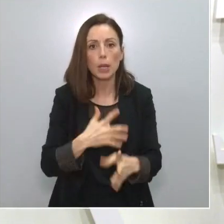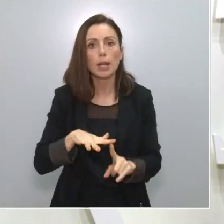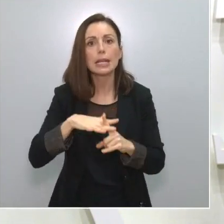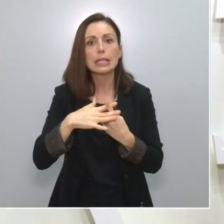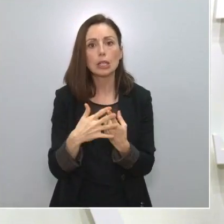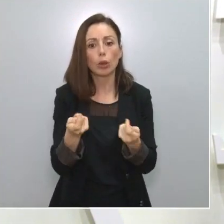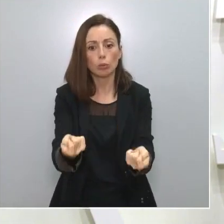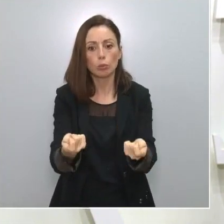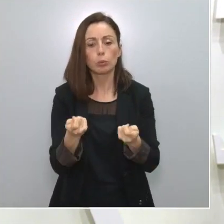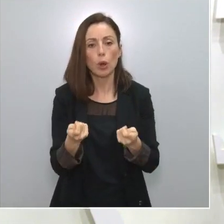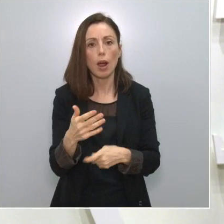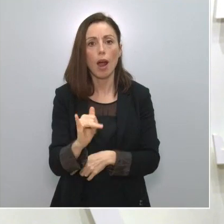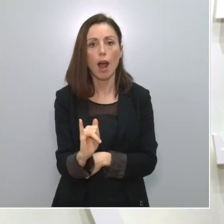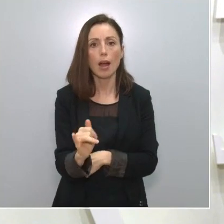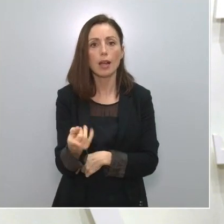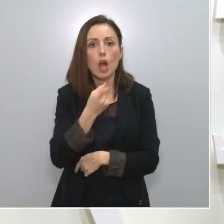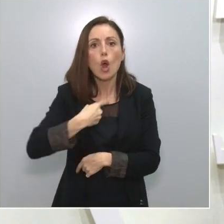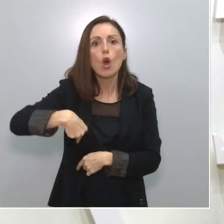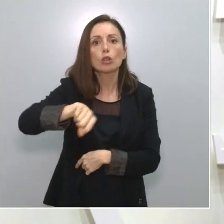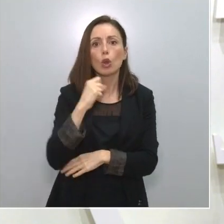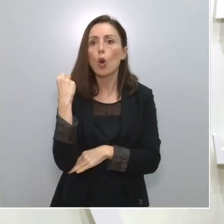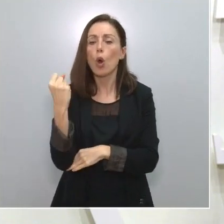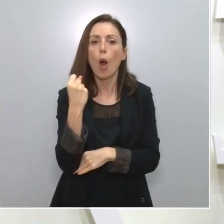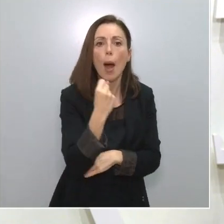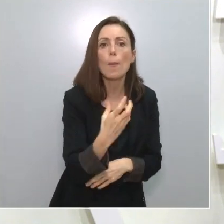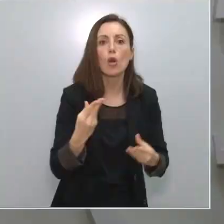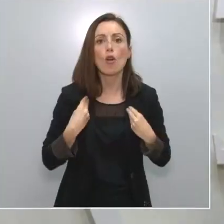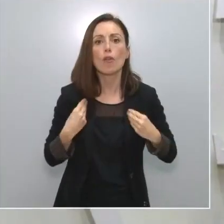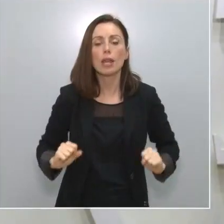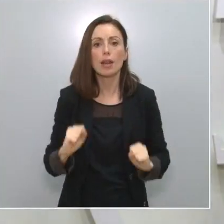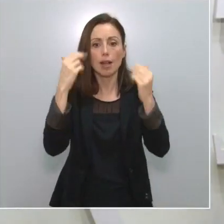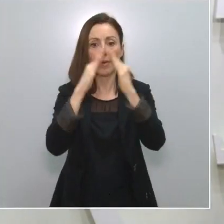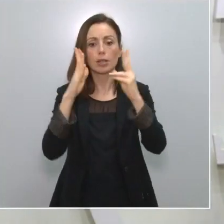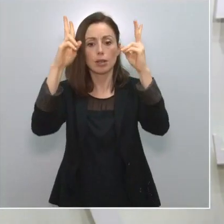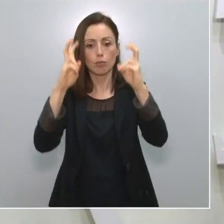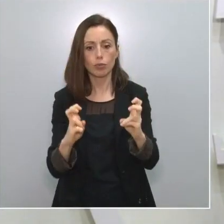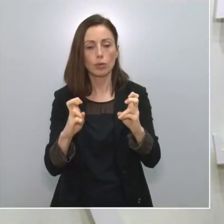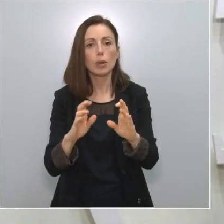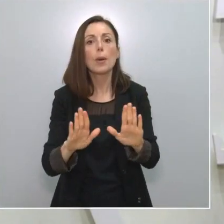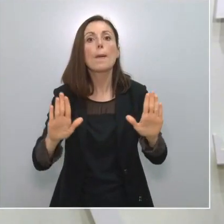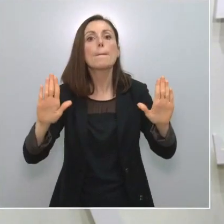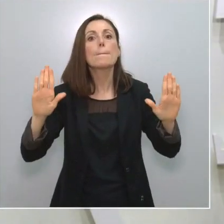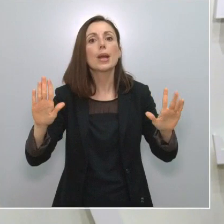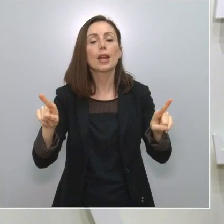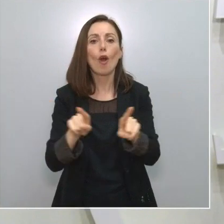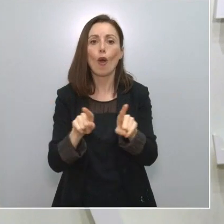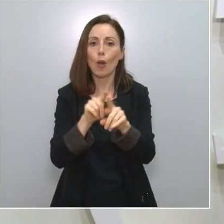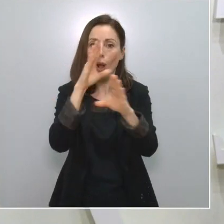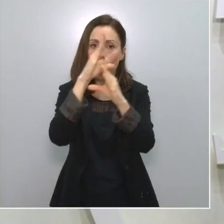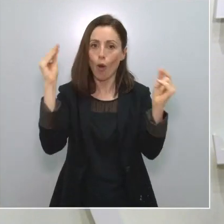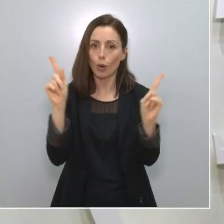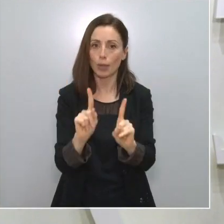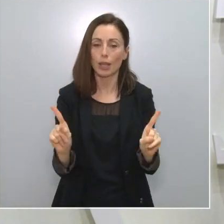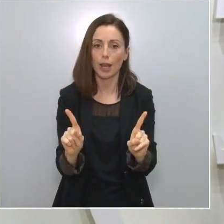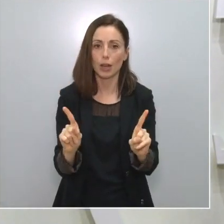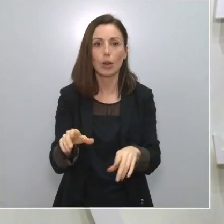contenida. Todos estamos contribuyendo a salvar vidas al permanecer en casa, pero no debemos relajarnos.